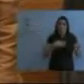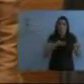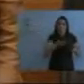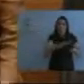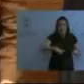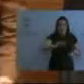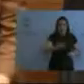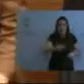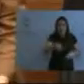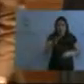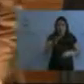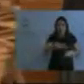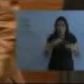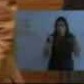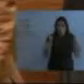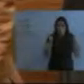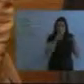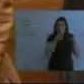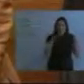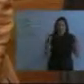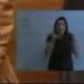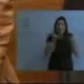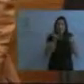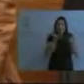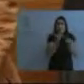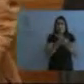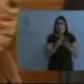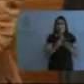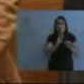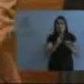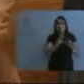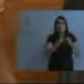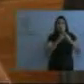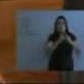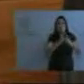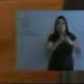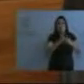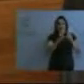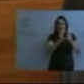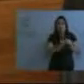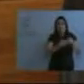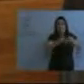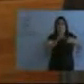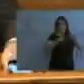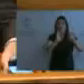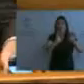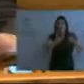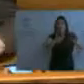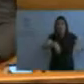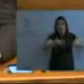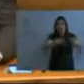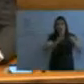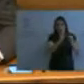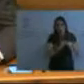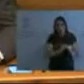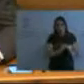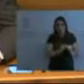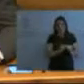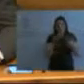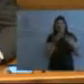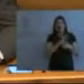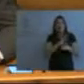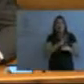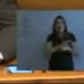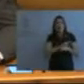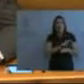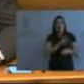público portuario dedicadas a la construcción o a la reparación de buques. Gracias, señora consejera. Señora Ramos,